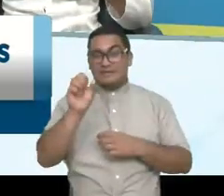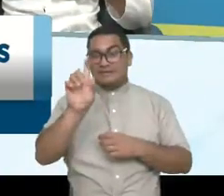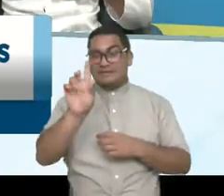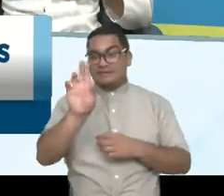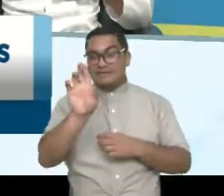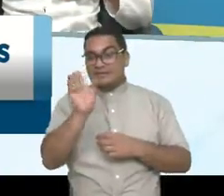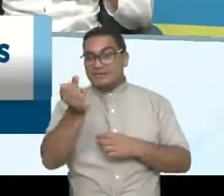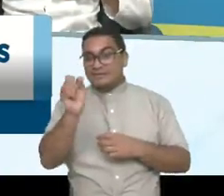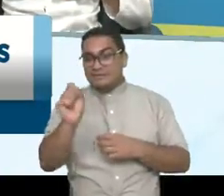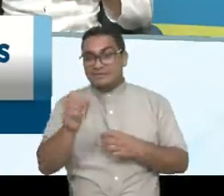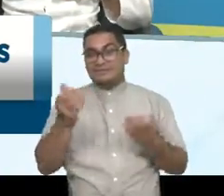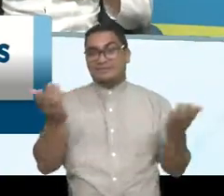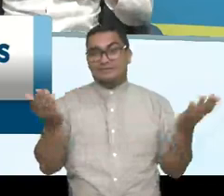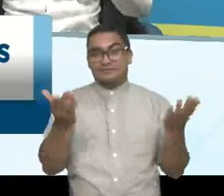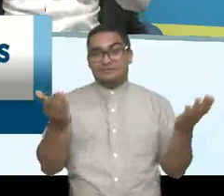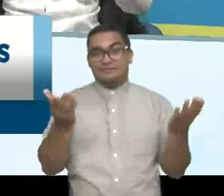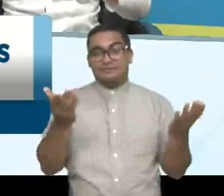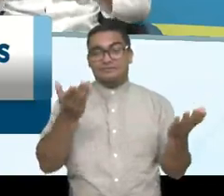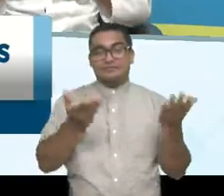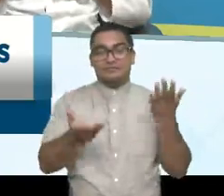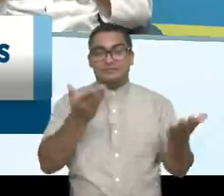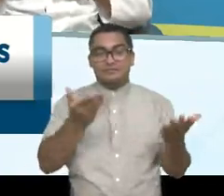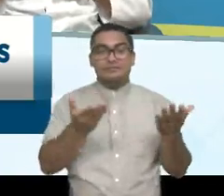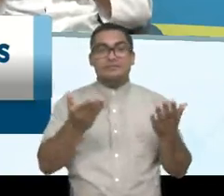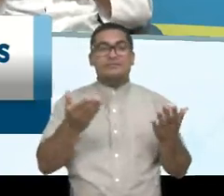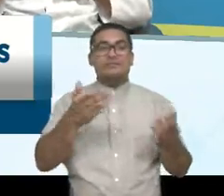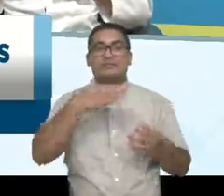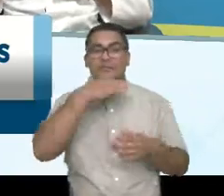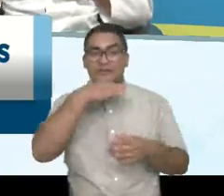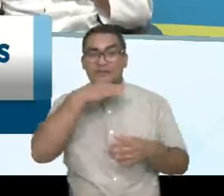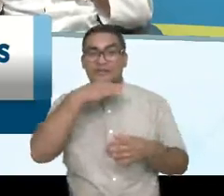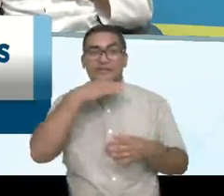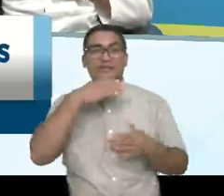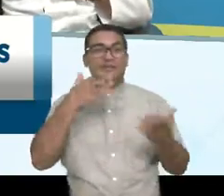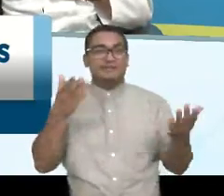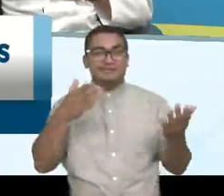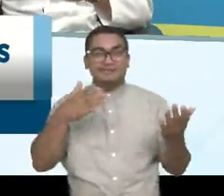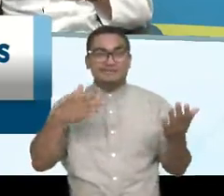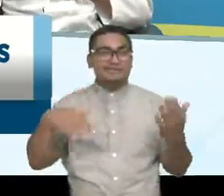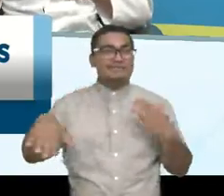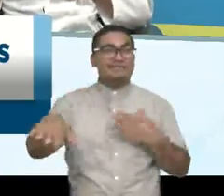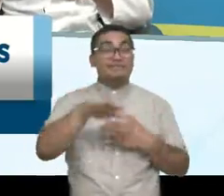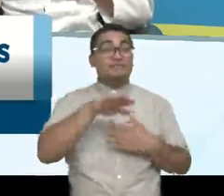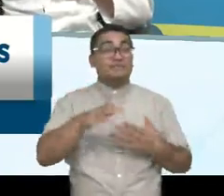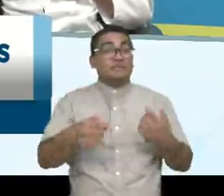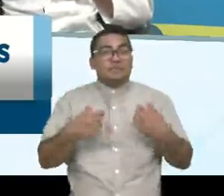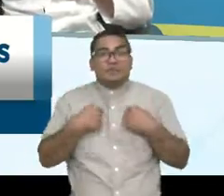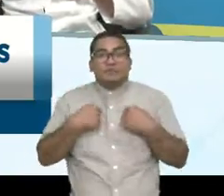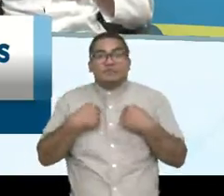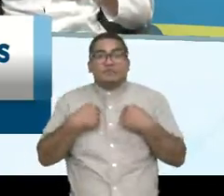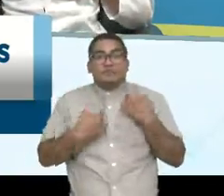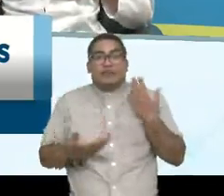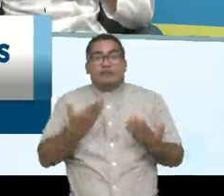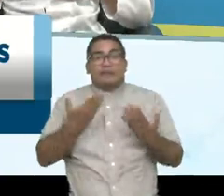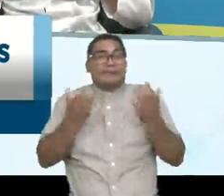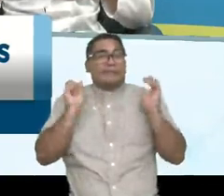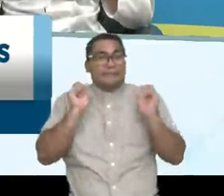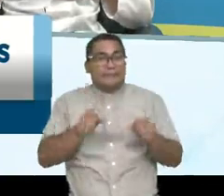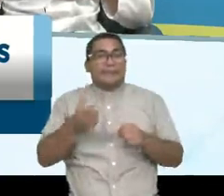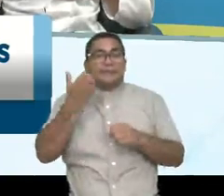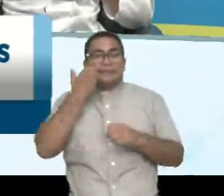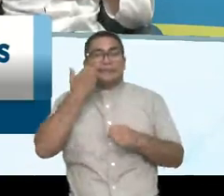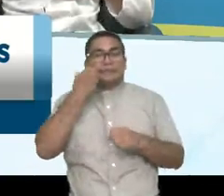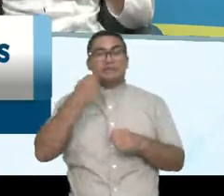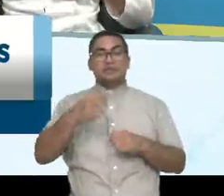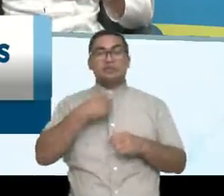presión ambiental o a una amenaza de algo que está sucediendo en mi entorno y que puedo estar expuesto. En este sentido, no solamente me